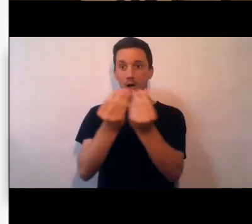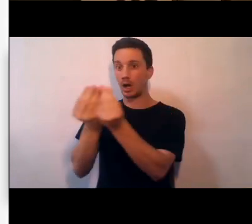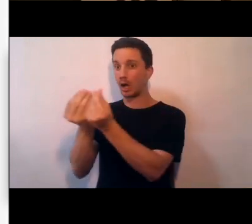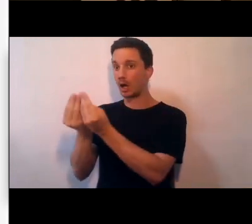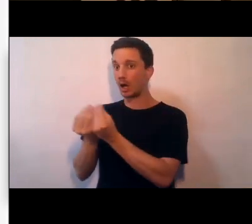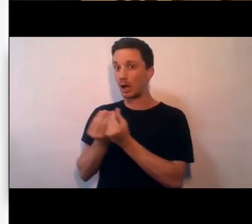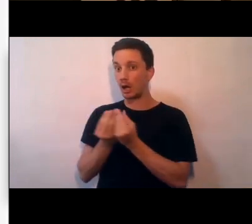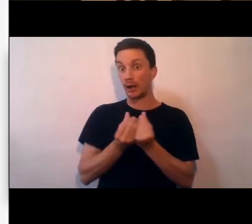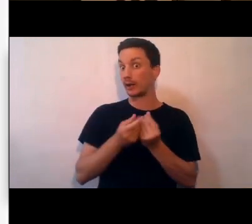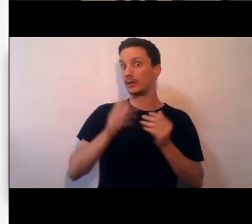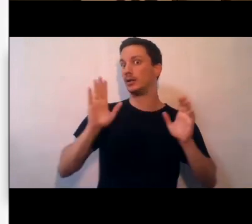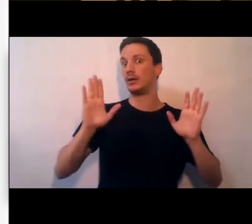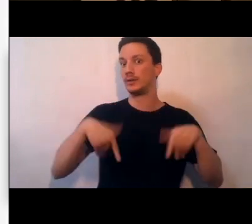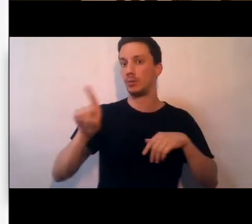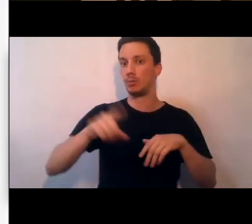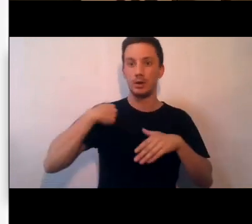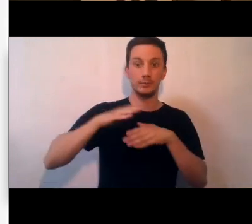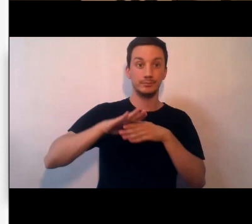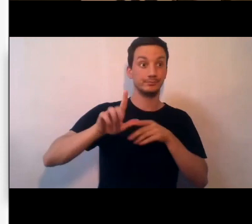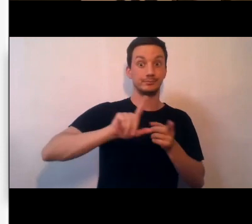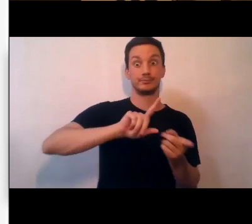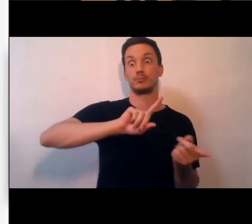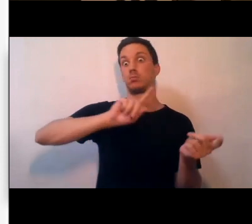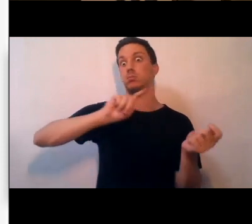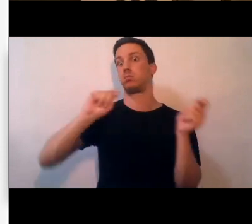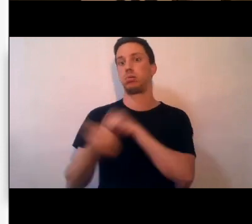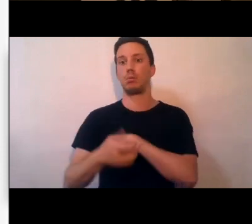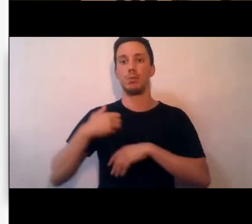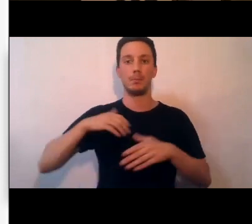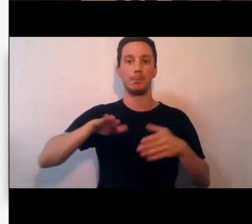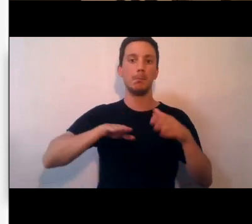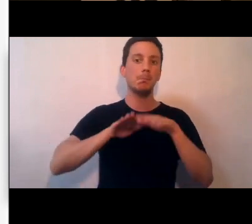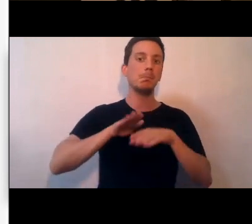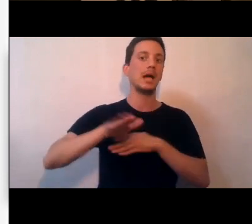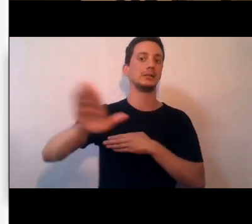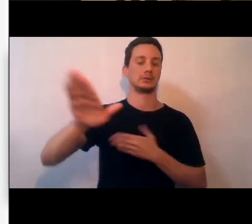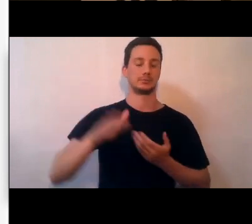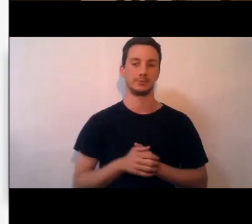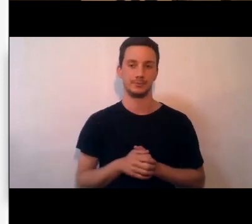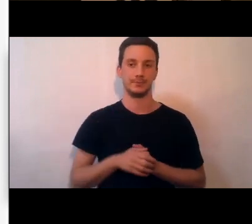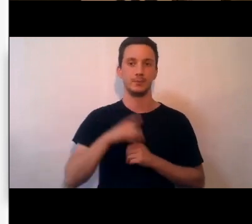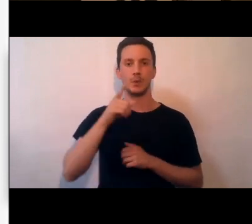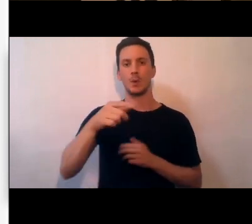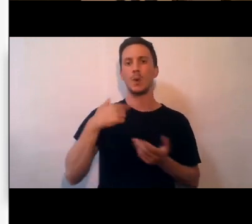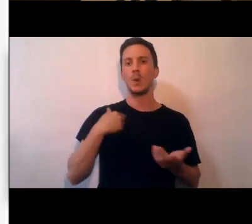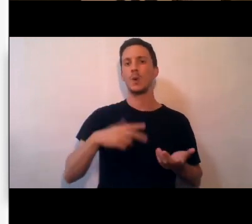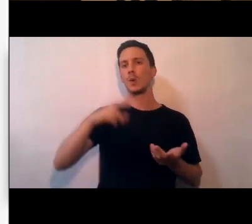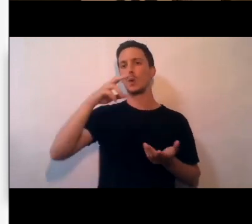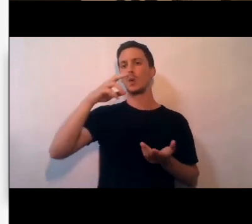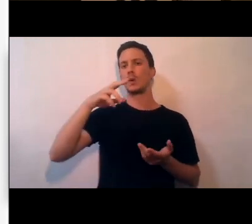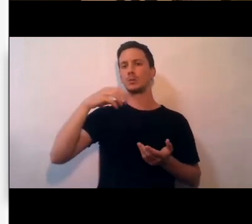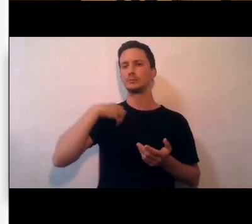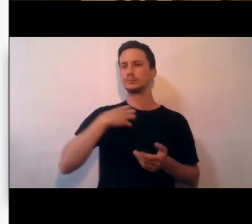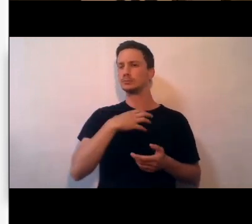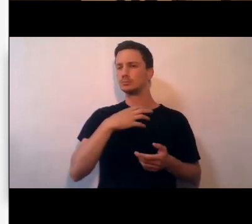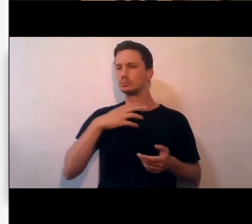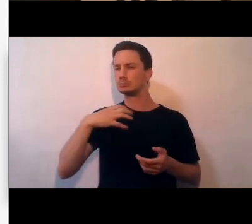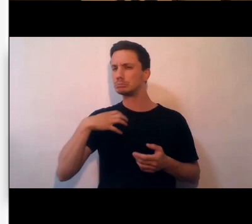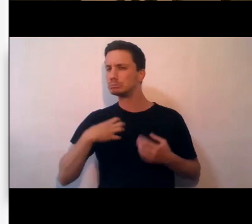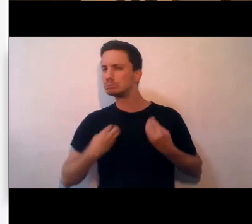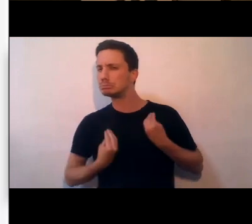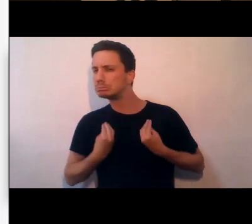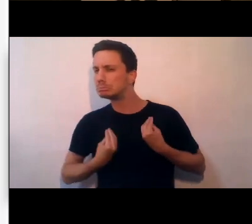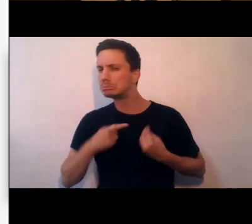así y se cronifique. Otra duda frecuente es, ¿esto que tengo en la piel es porque soy alérgico,